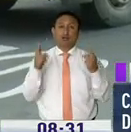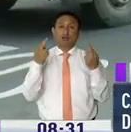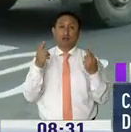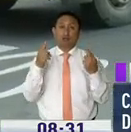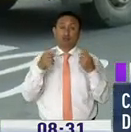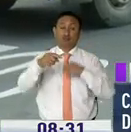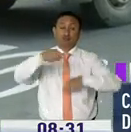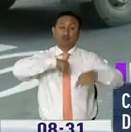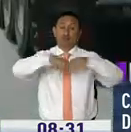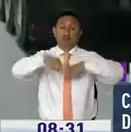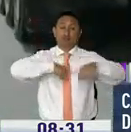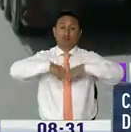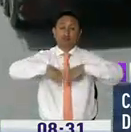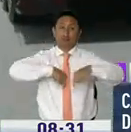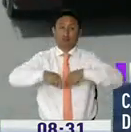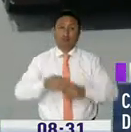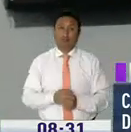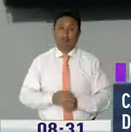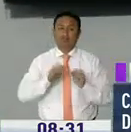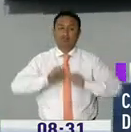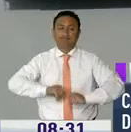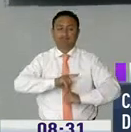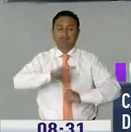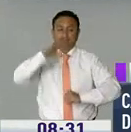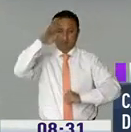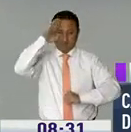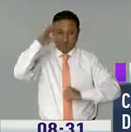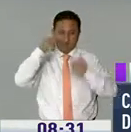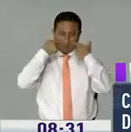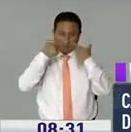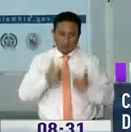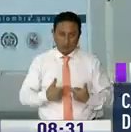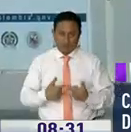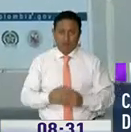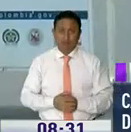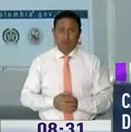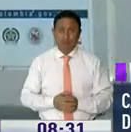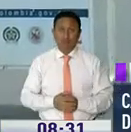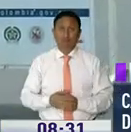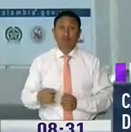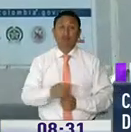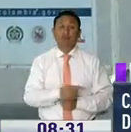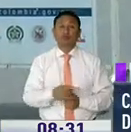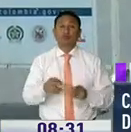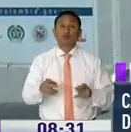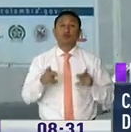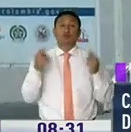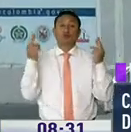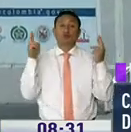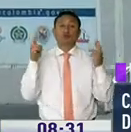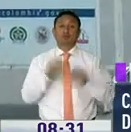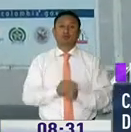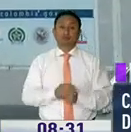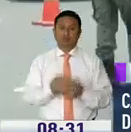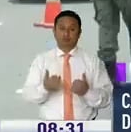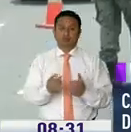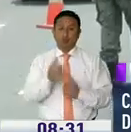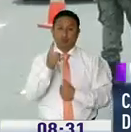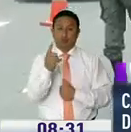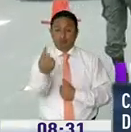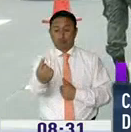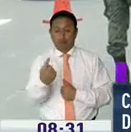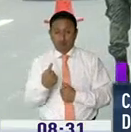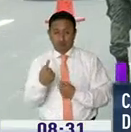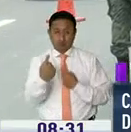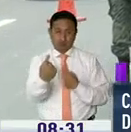y exportaciones. Esto se lo realiza bajo la vigilancia epidemiológica estricta en el puente de Rumichaca, por lo cual se aperturó uno de los carriles